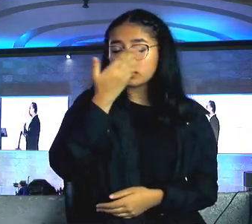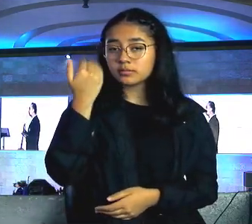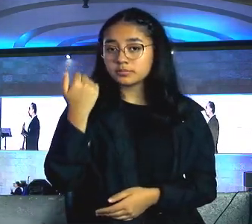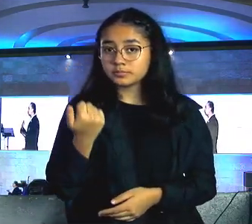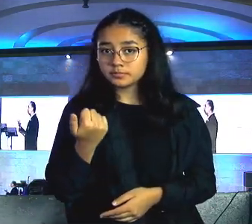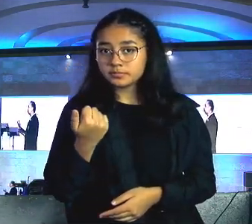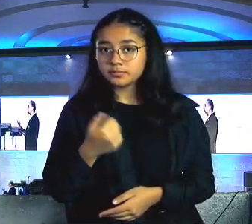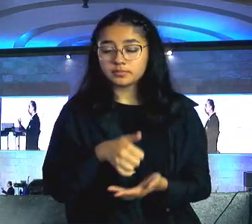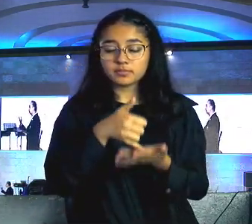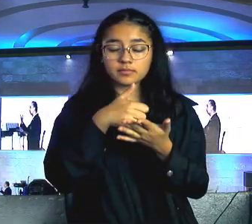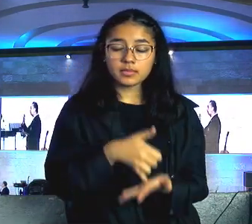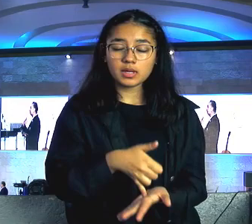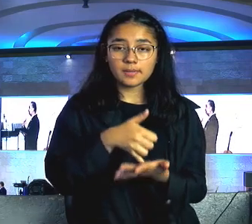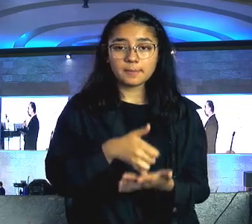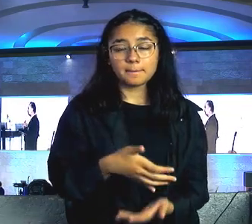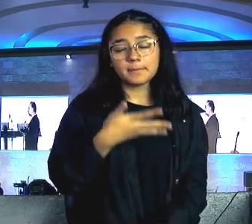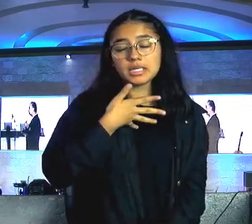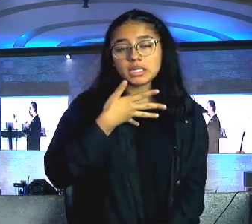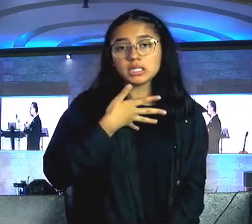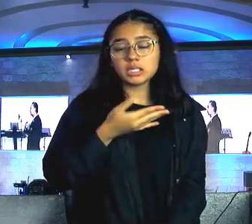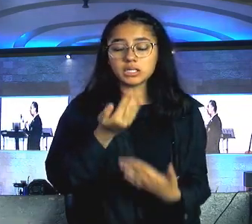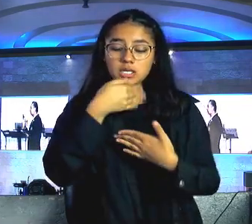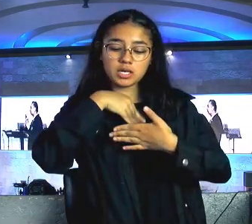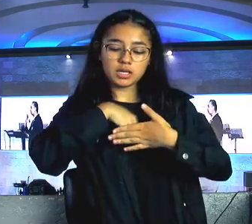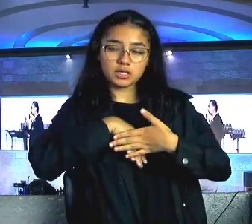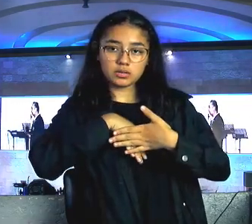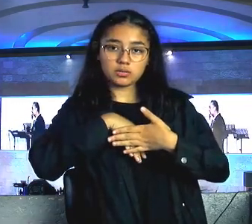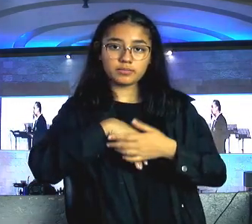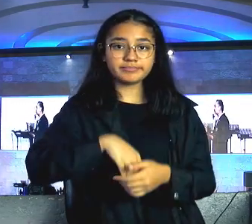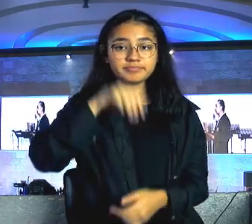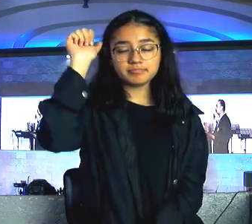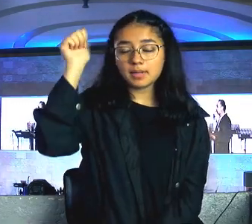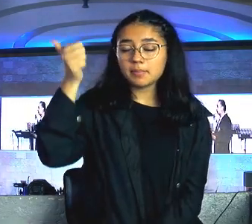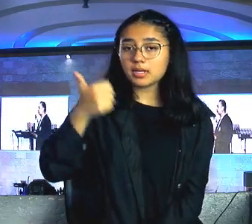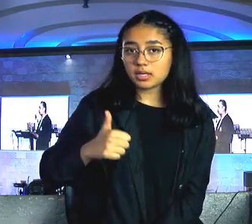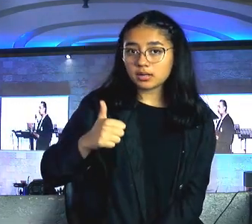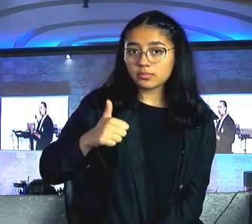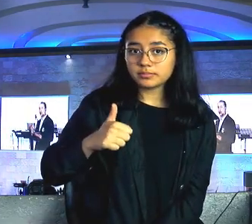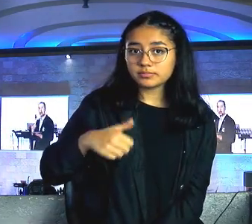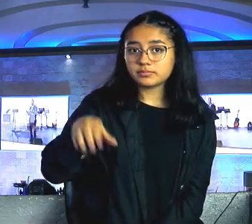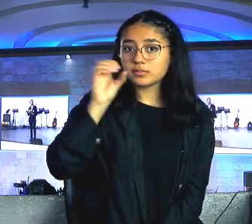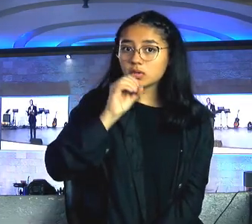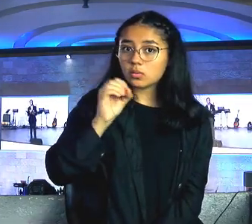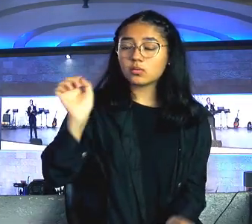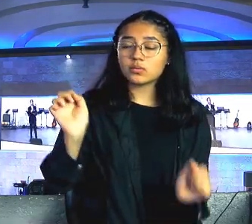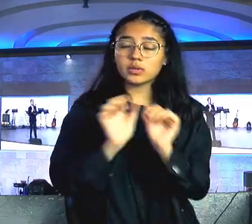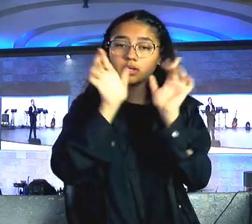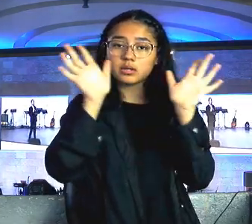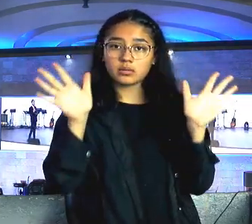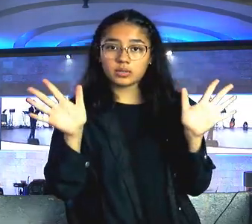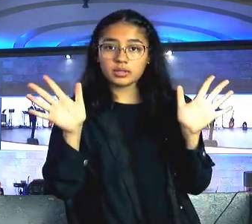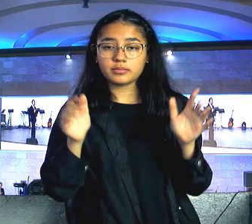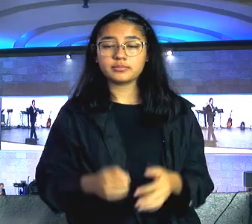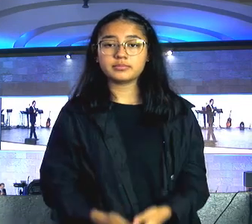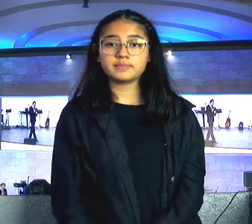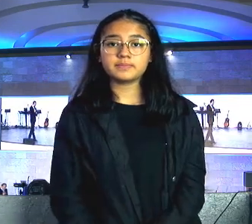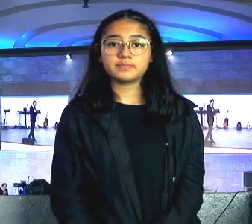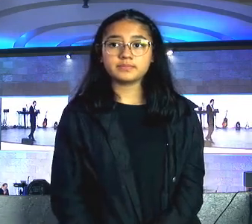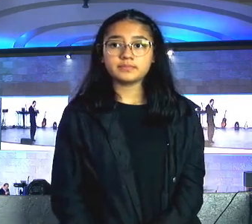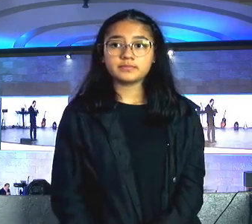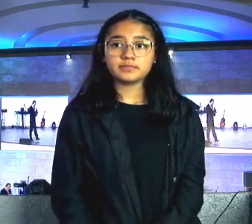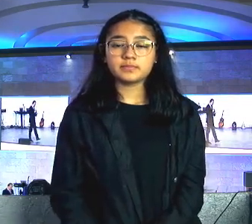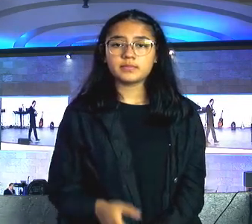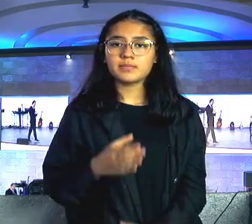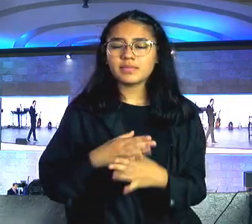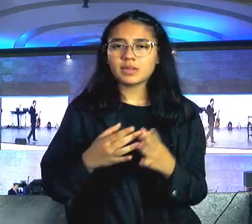es el peso que tiene dentro, si de pecado o de gloria. Algunas cosas son